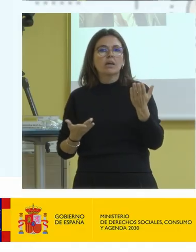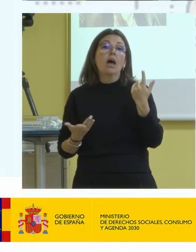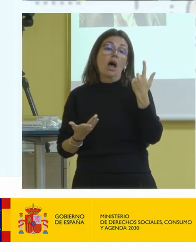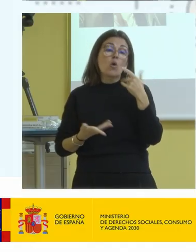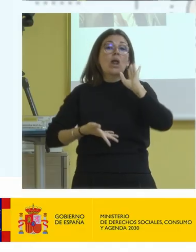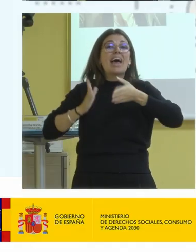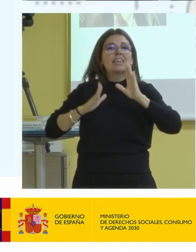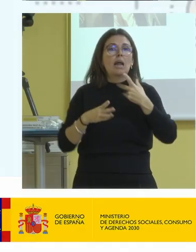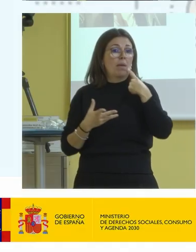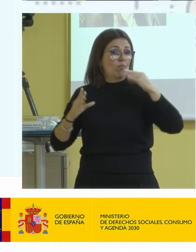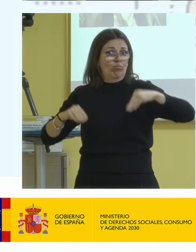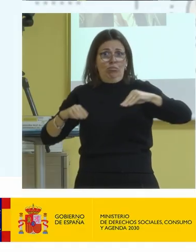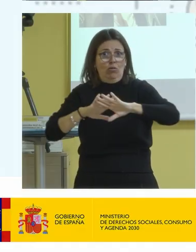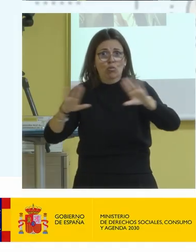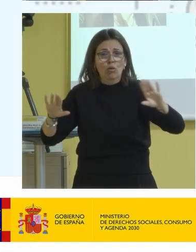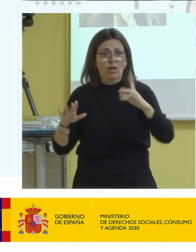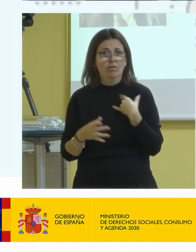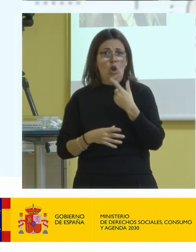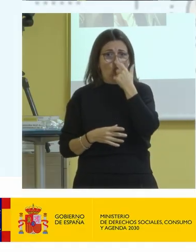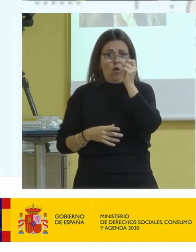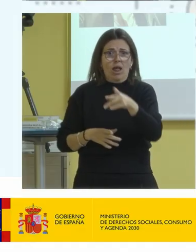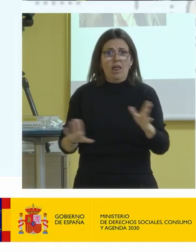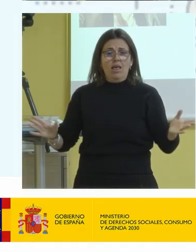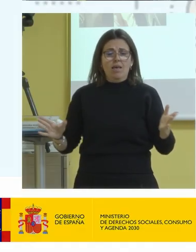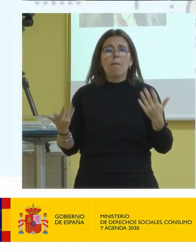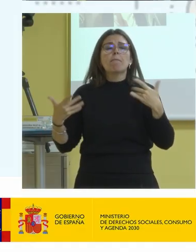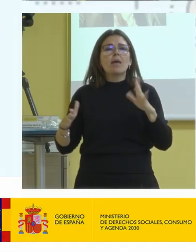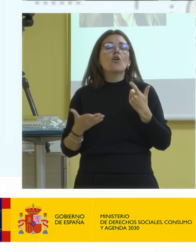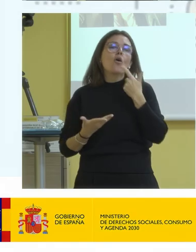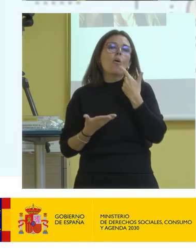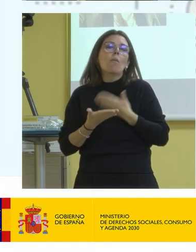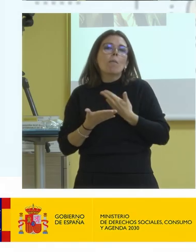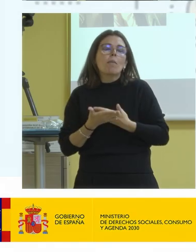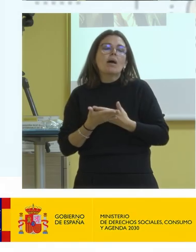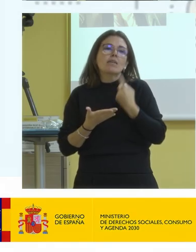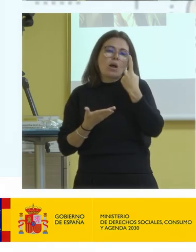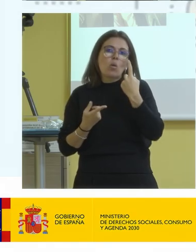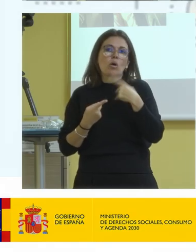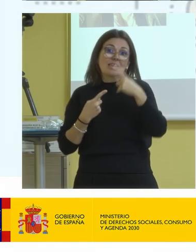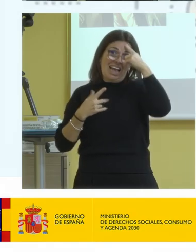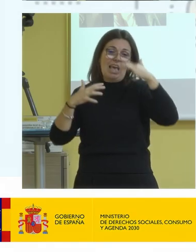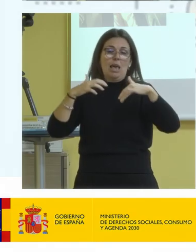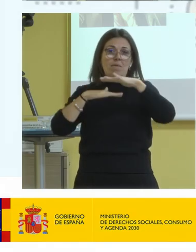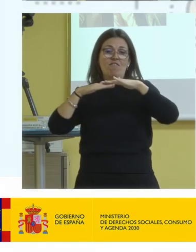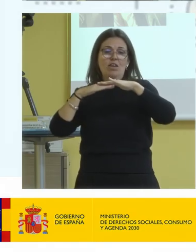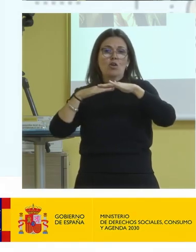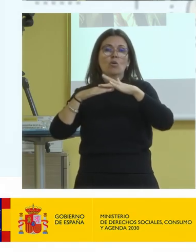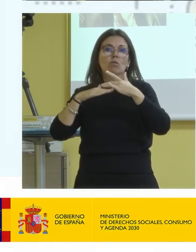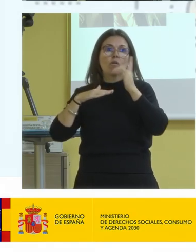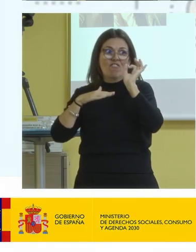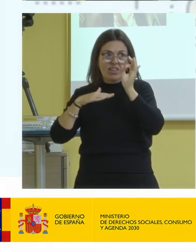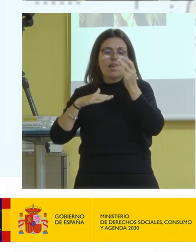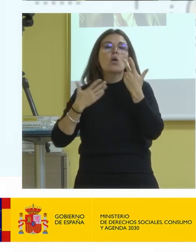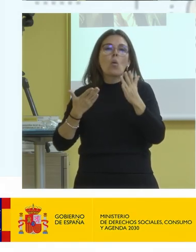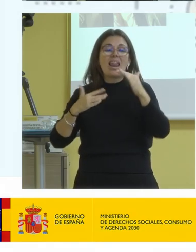que hay una terapia que es absurda, no vale para nada y se basa en algo que tiene cierto pozo de verdad, que es que los hemisferios pueden funcionar de manera